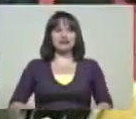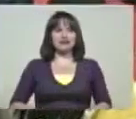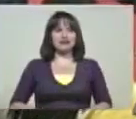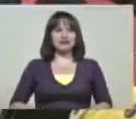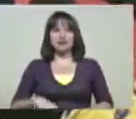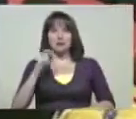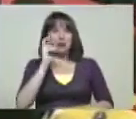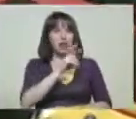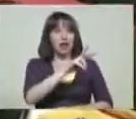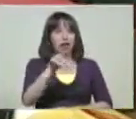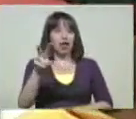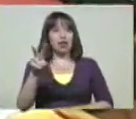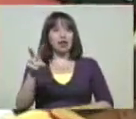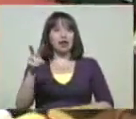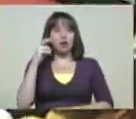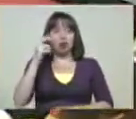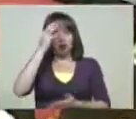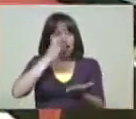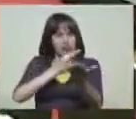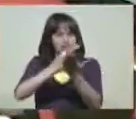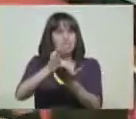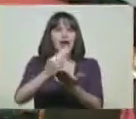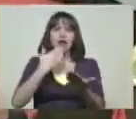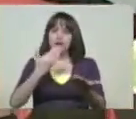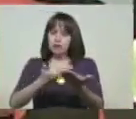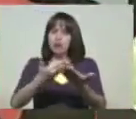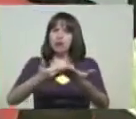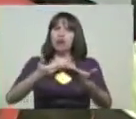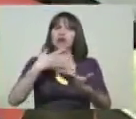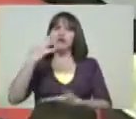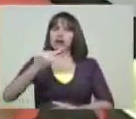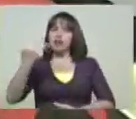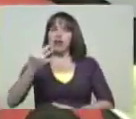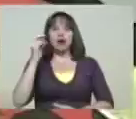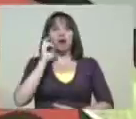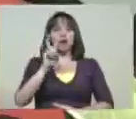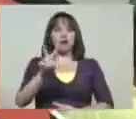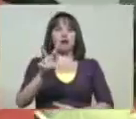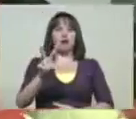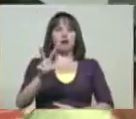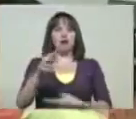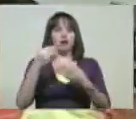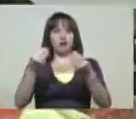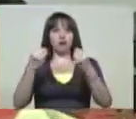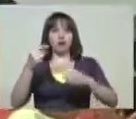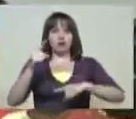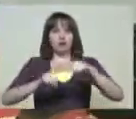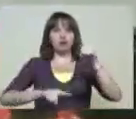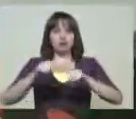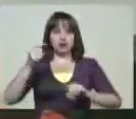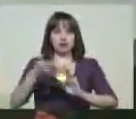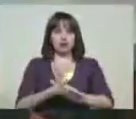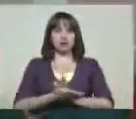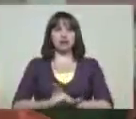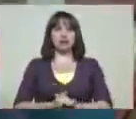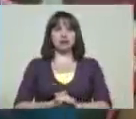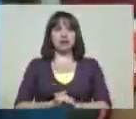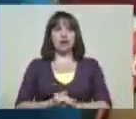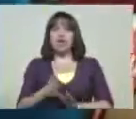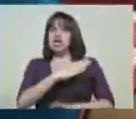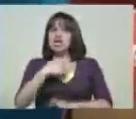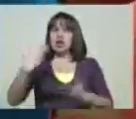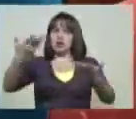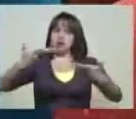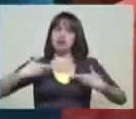mirada de ustedes hermandad de alta verdadera no veo en los ojos ustedes sino cariño solidaridad